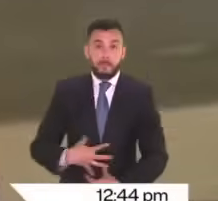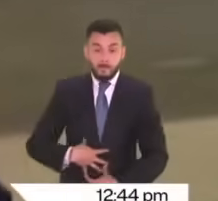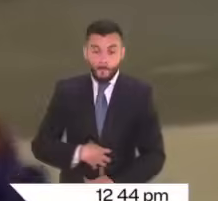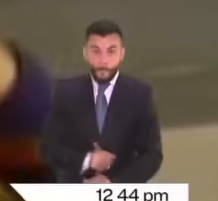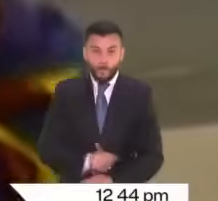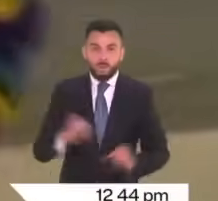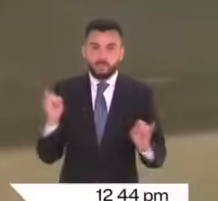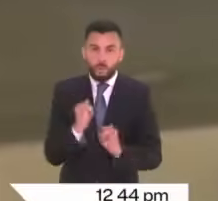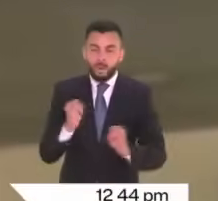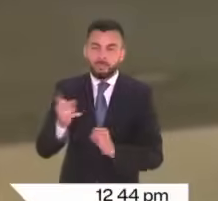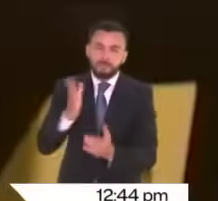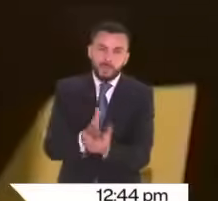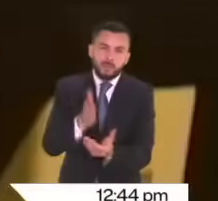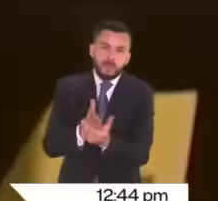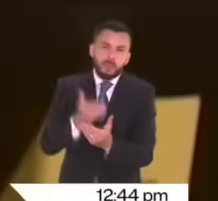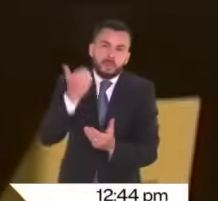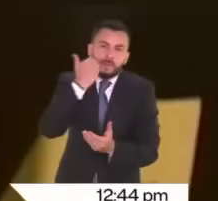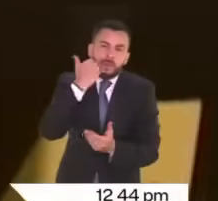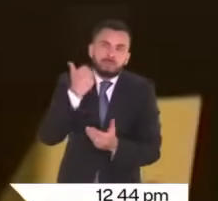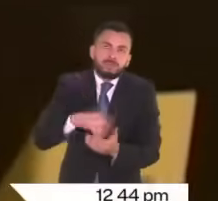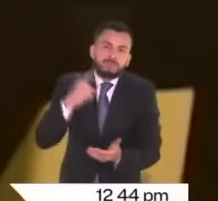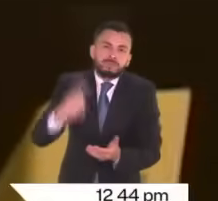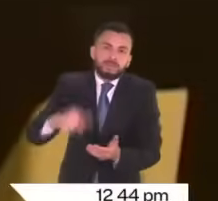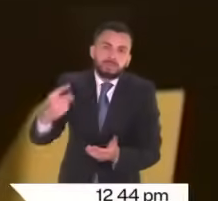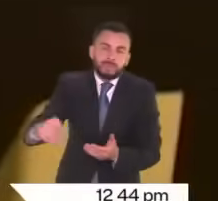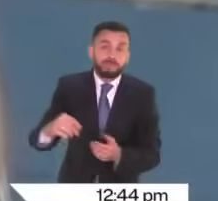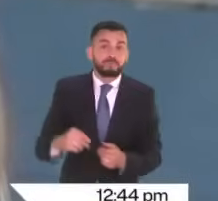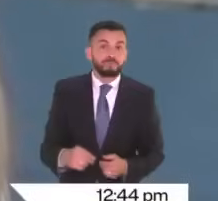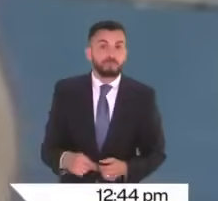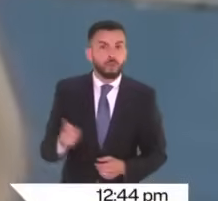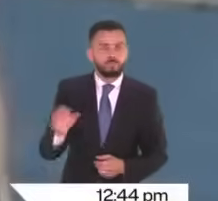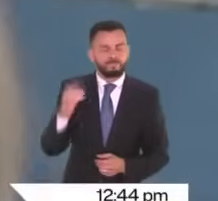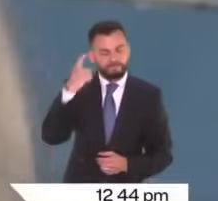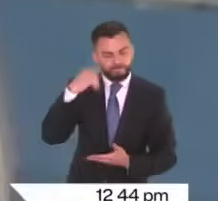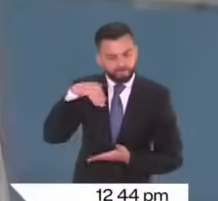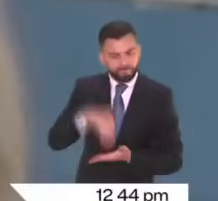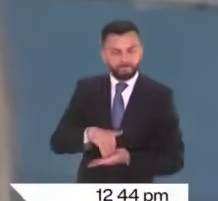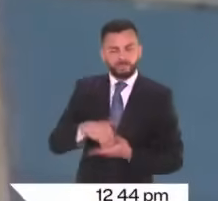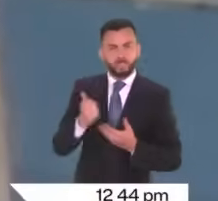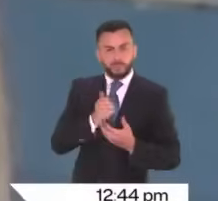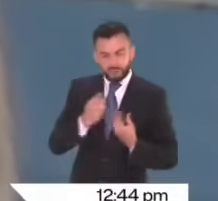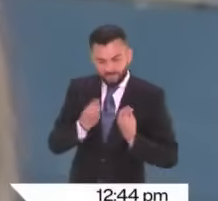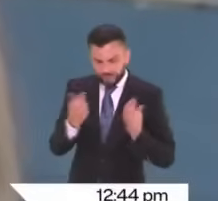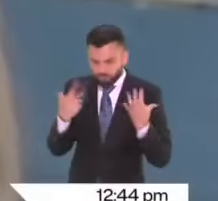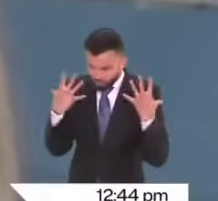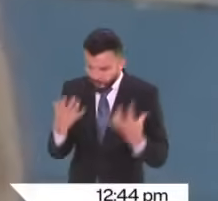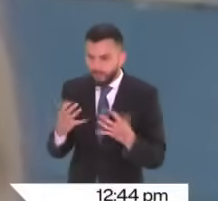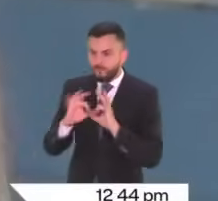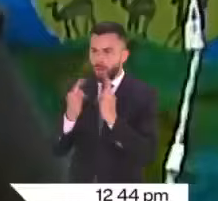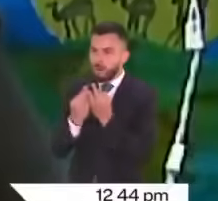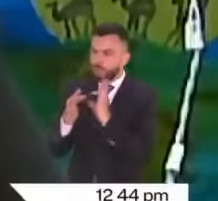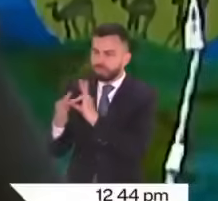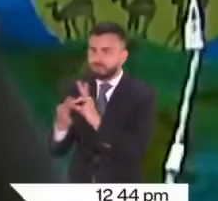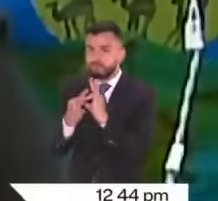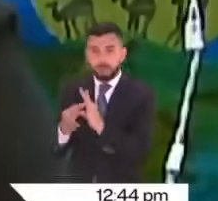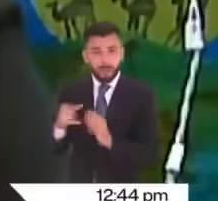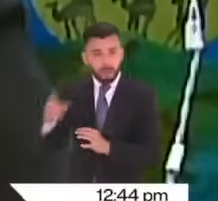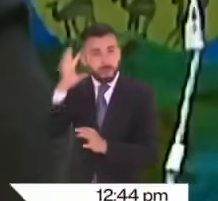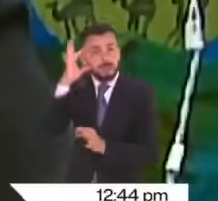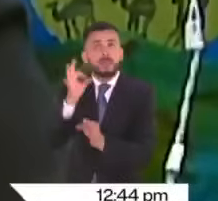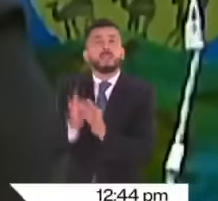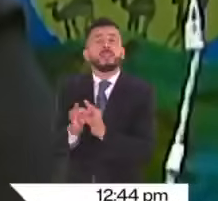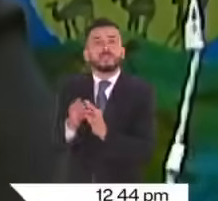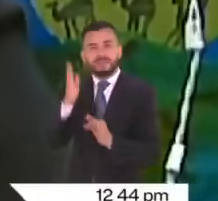constantes problemas de salud. Siempre se mantuvo firme, aferrada a la vida, a su familia. Era fiel creyente de que